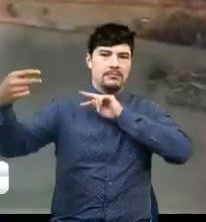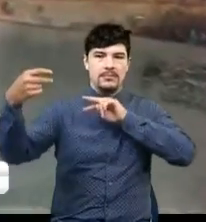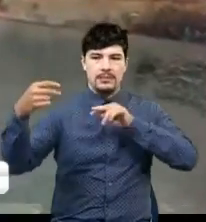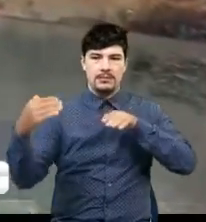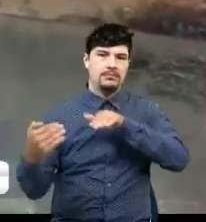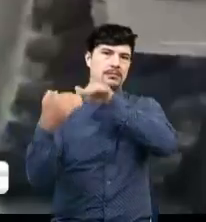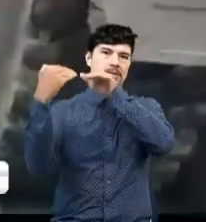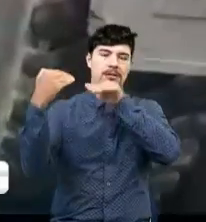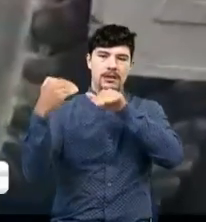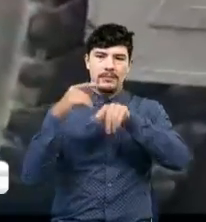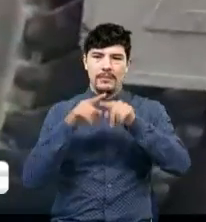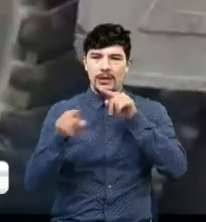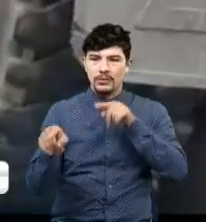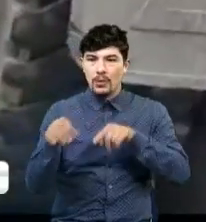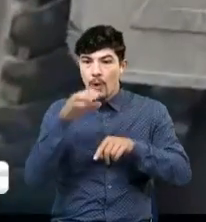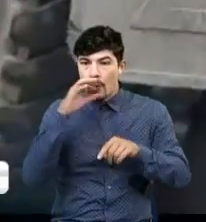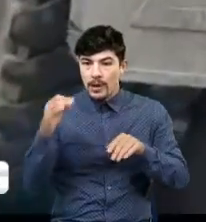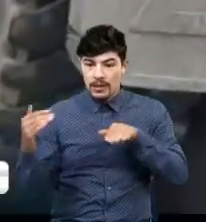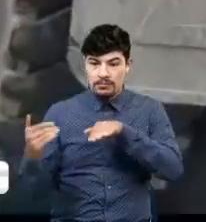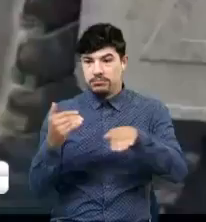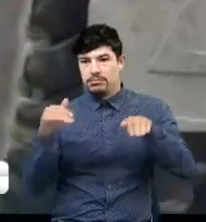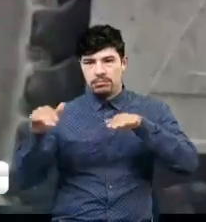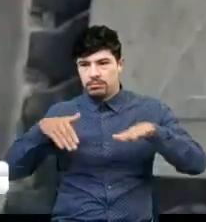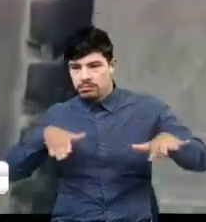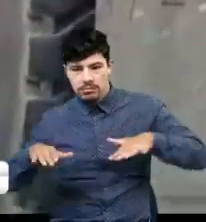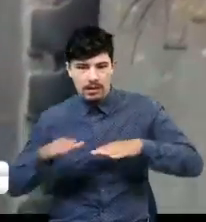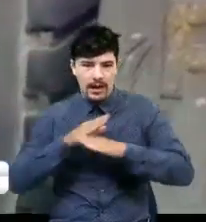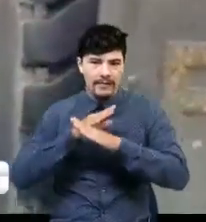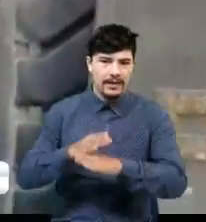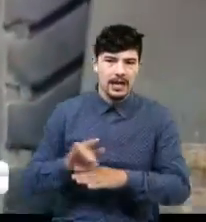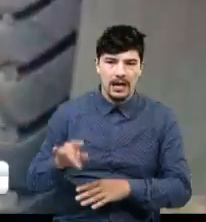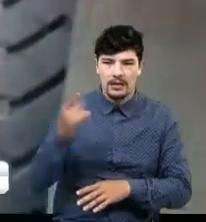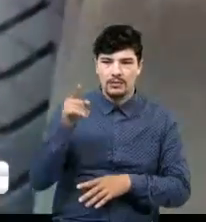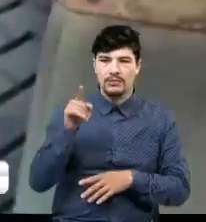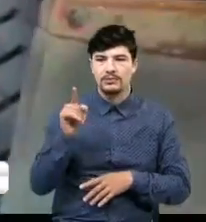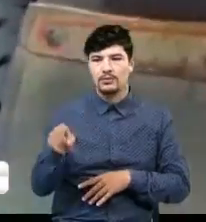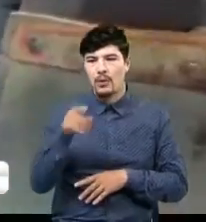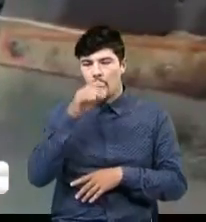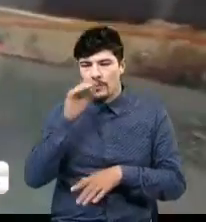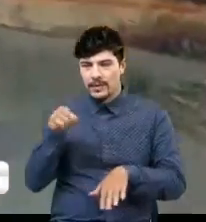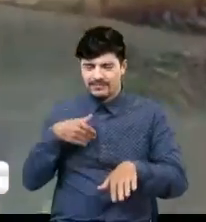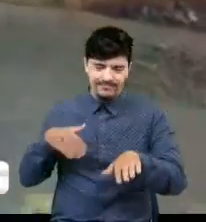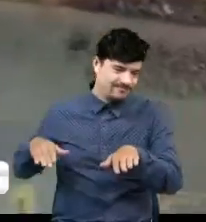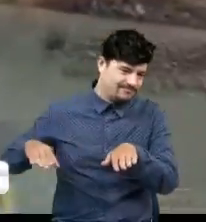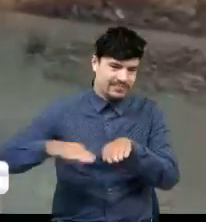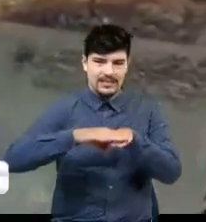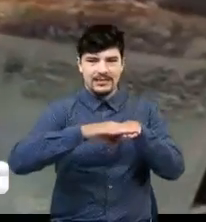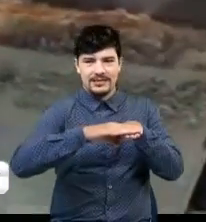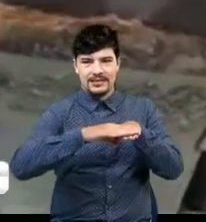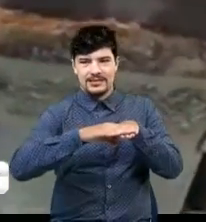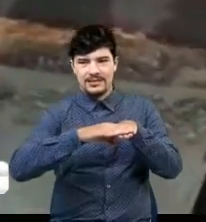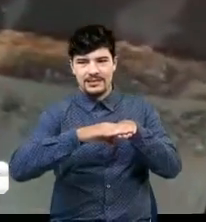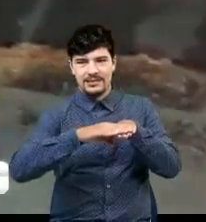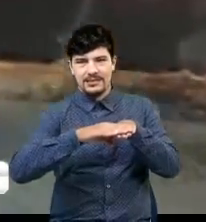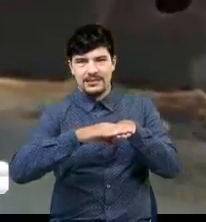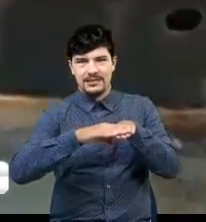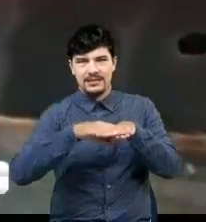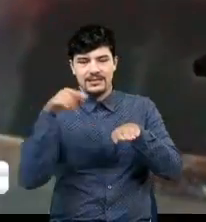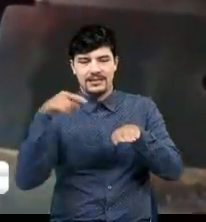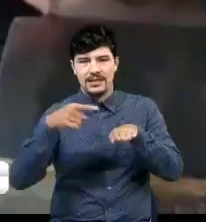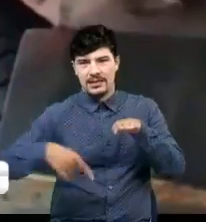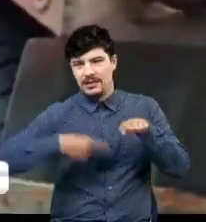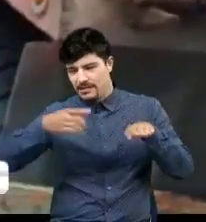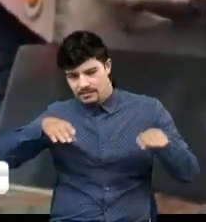por más que el tractocamión y la volqueta trataron de evitar la colisión el vehículo particular quedó atrapado en medio de los dos grandes